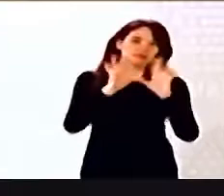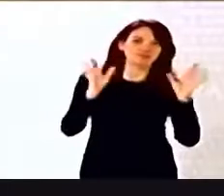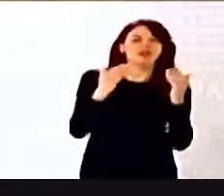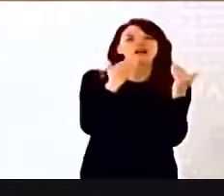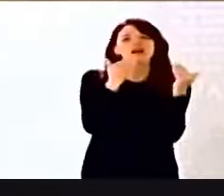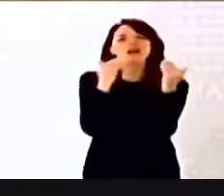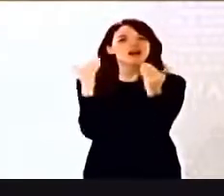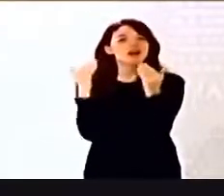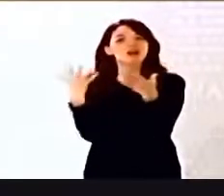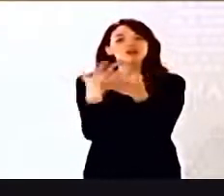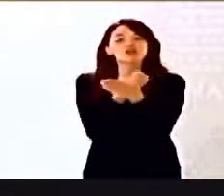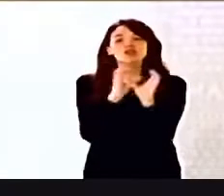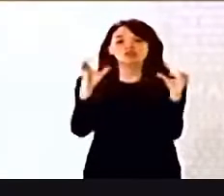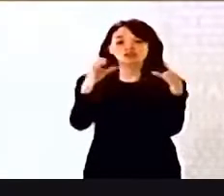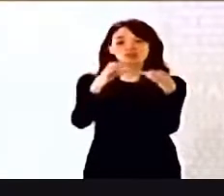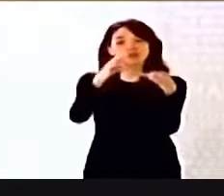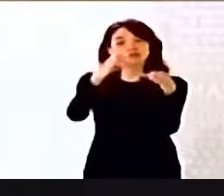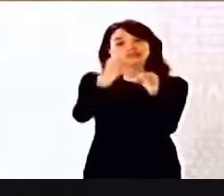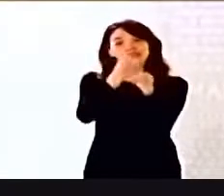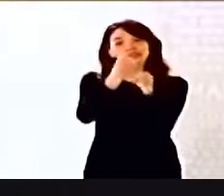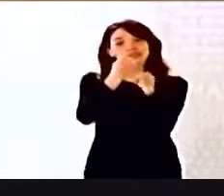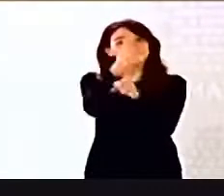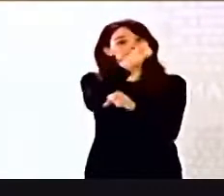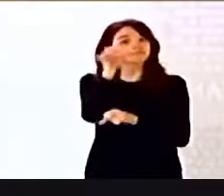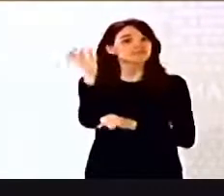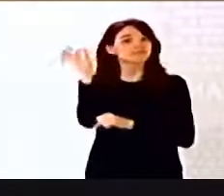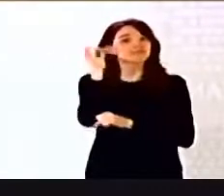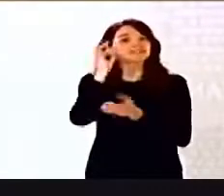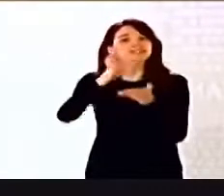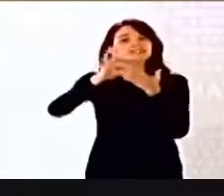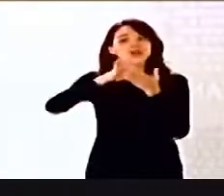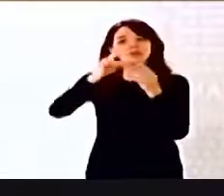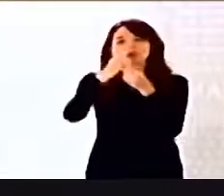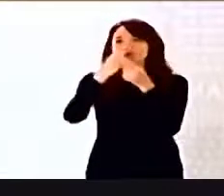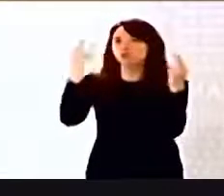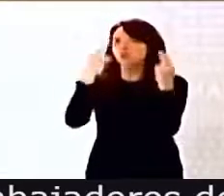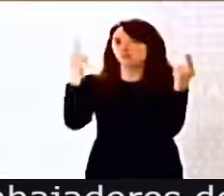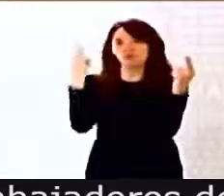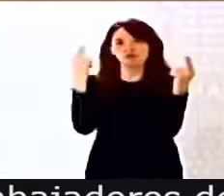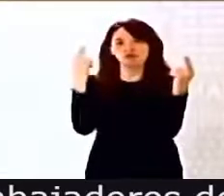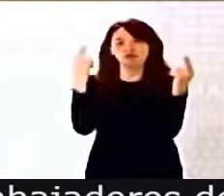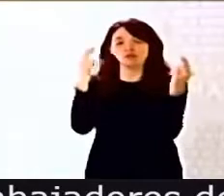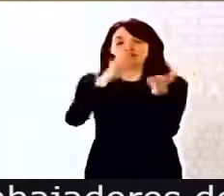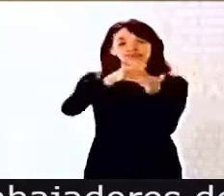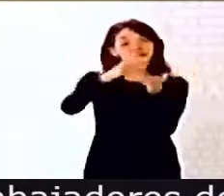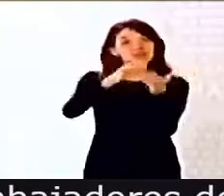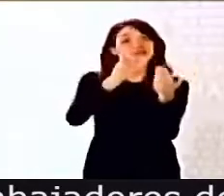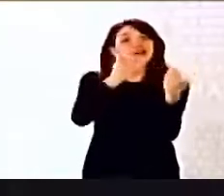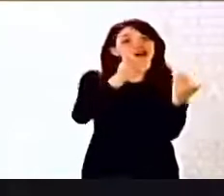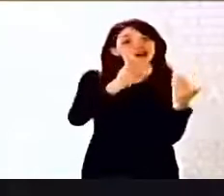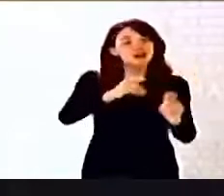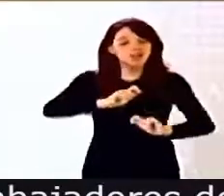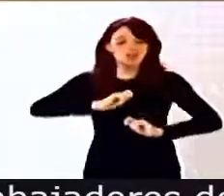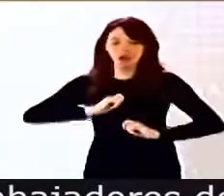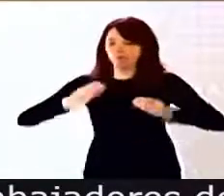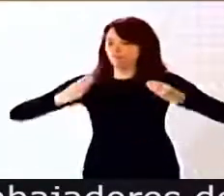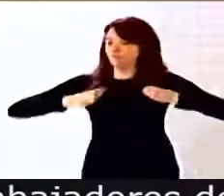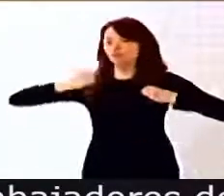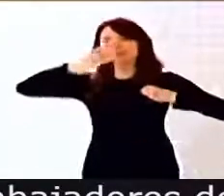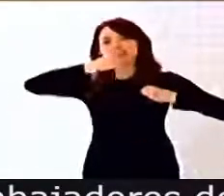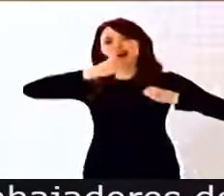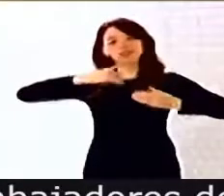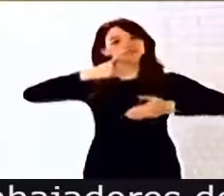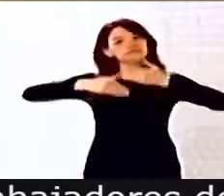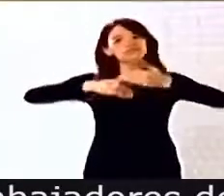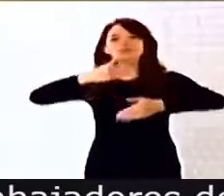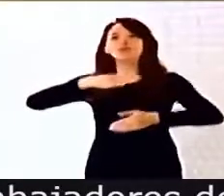los trabajadores y trabajadoras de los servicios públicos esenciales, aquellos que nos hacen la vida más fácil, aquellos que nos permiten